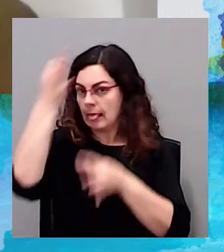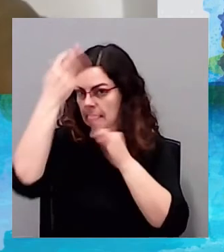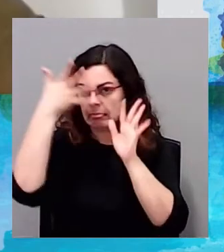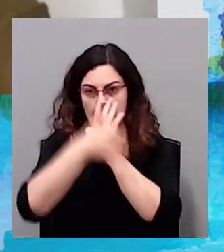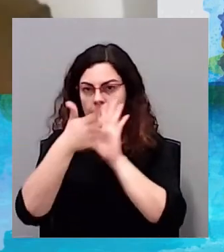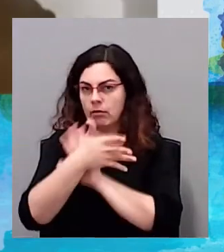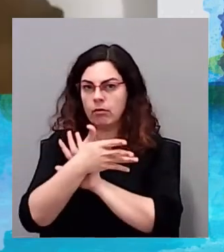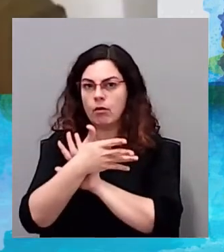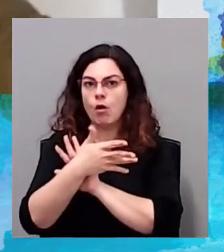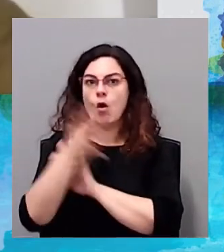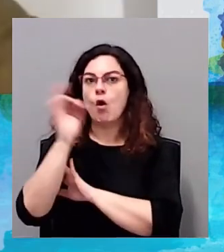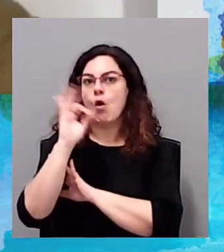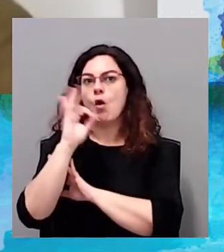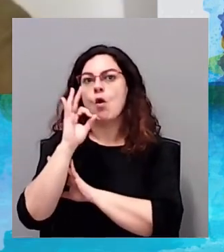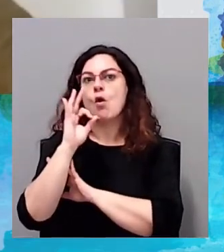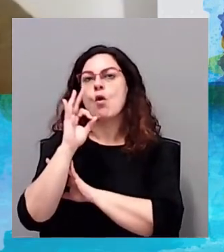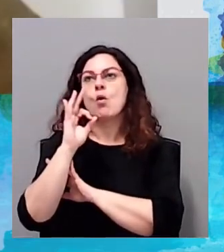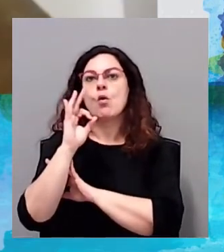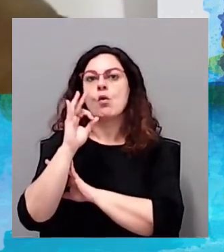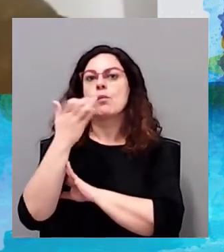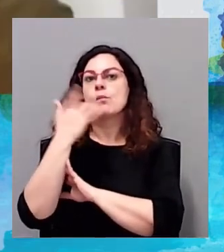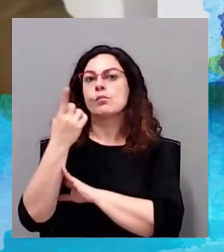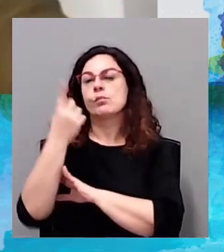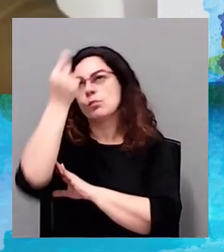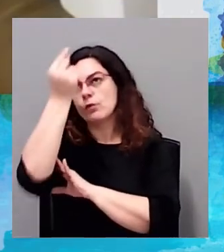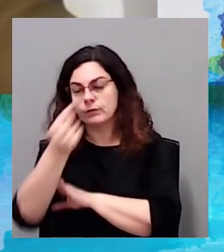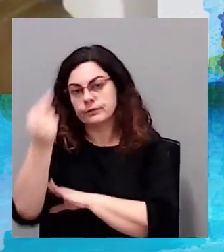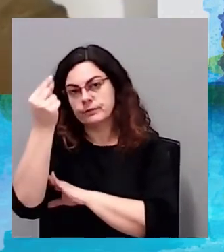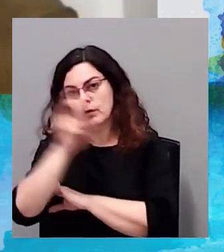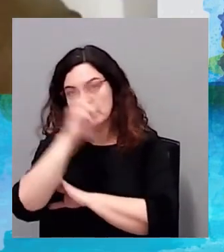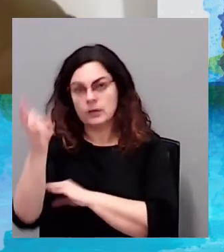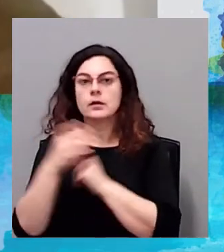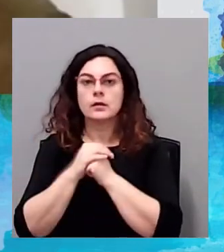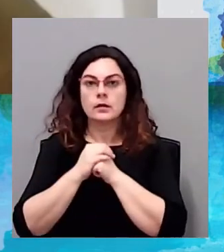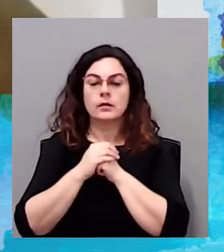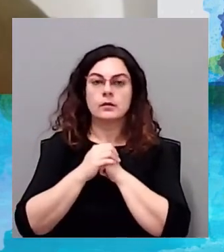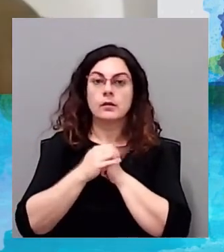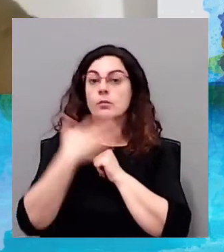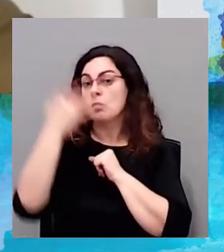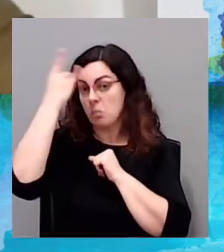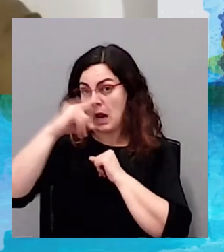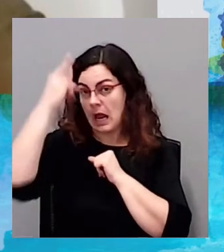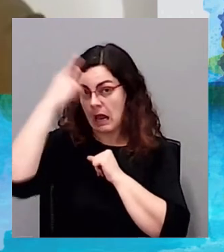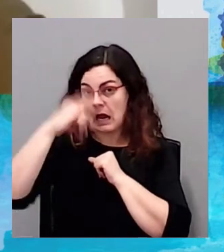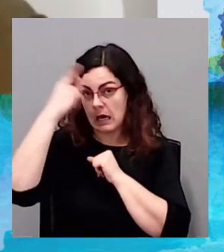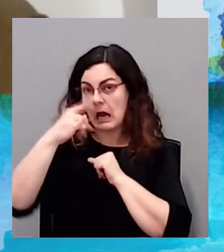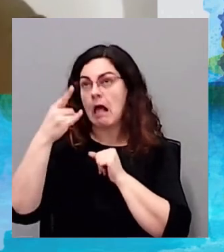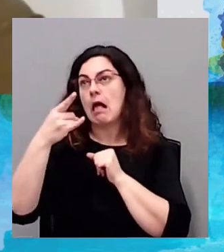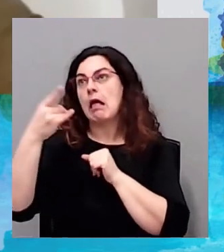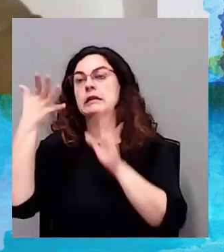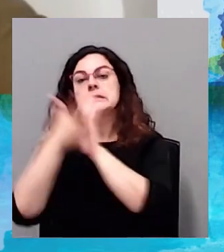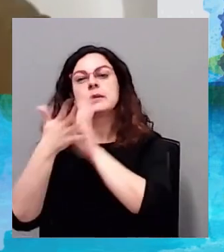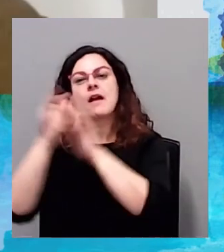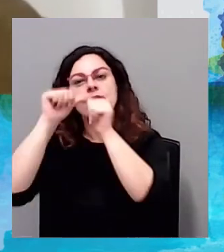de la vuelta a la llegada a la figuración, en la que una vaca probablemente sea descrita de otra manera porque es